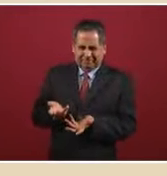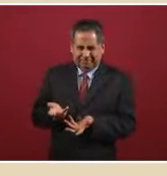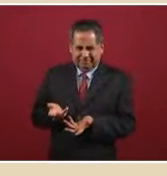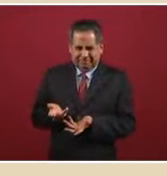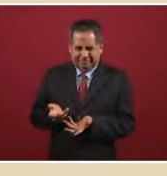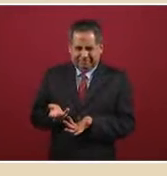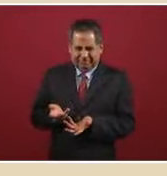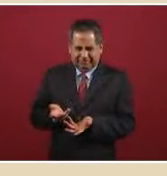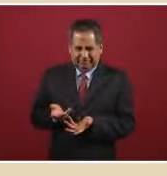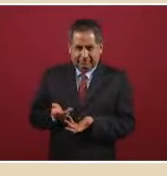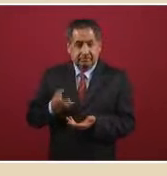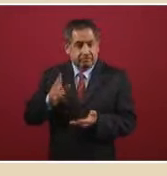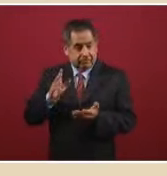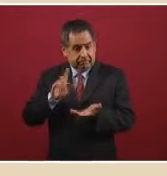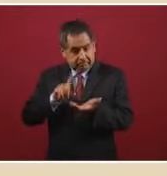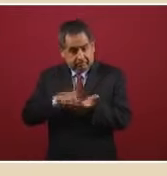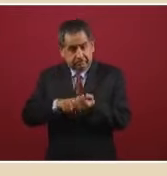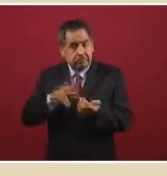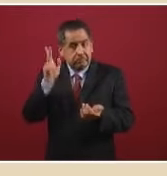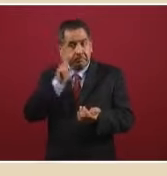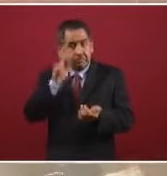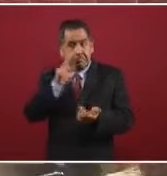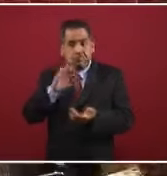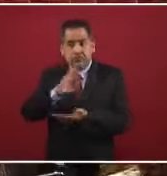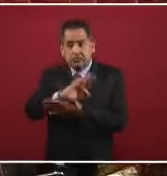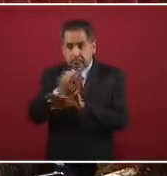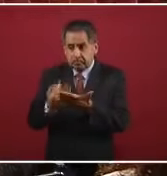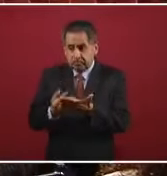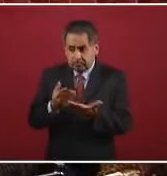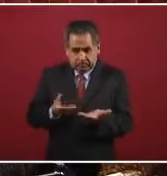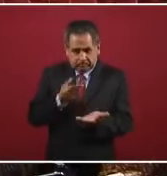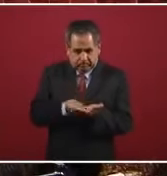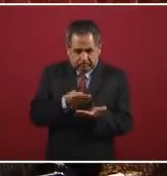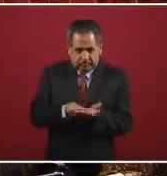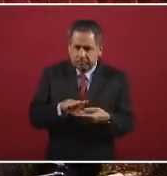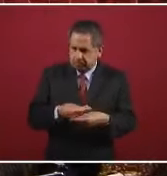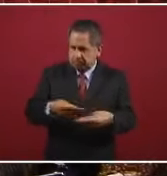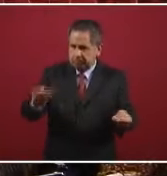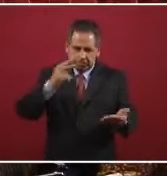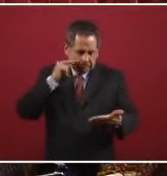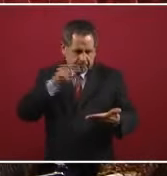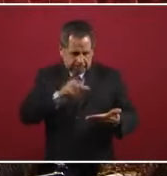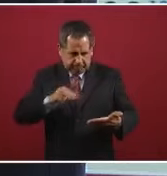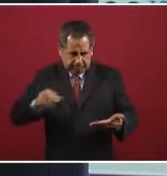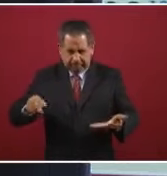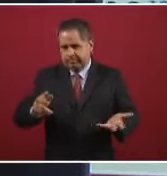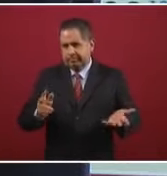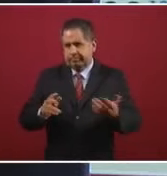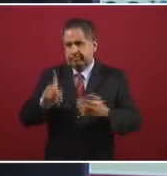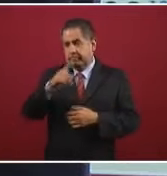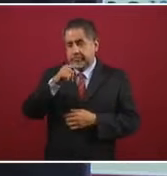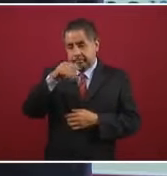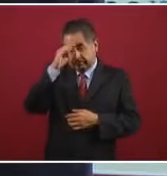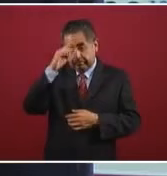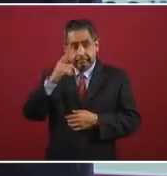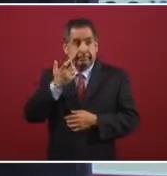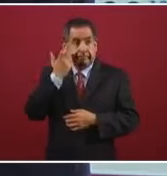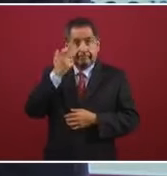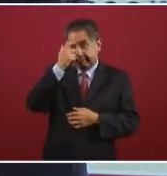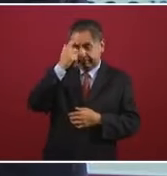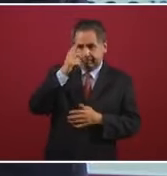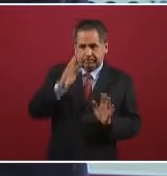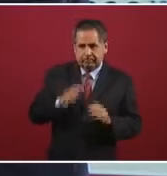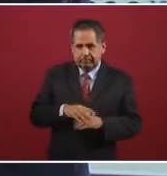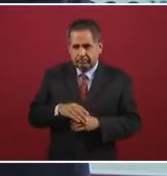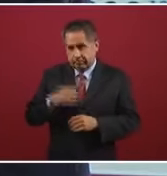tiene de respaldo facturas que se les van a entregar, que no vayan